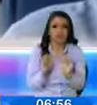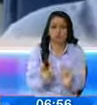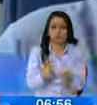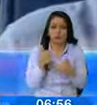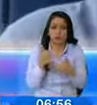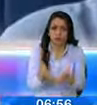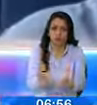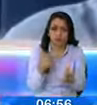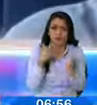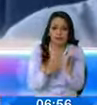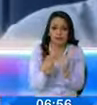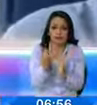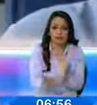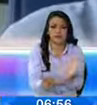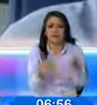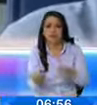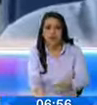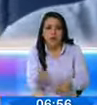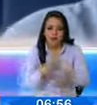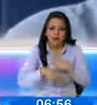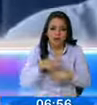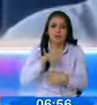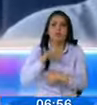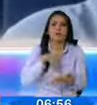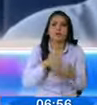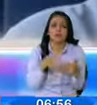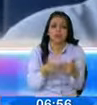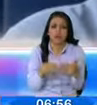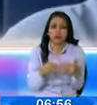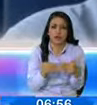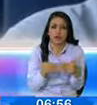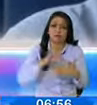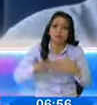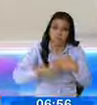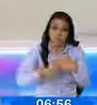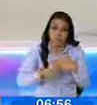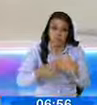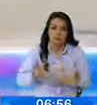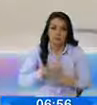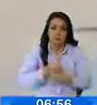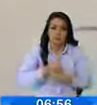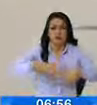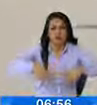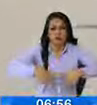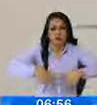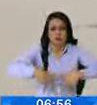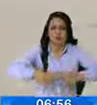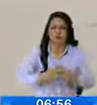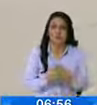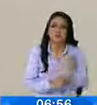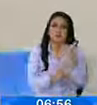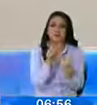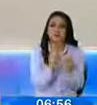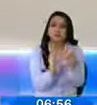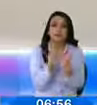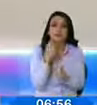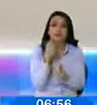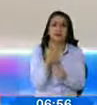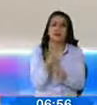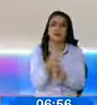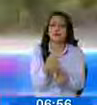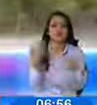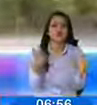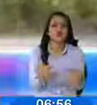terceros con fallecimiento de 4000 dólares que serían adicional al sol para muchos moradores de la zona este era un